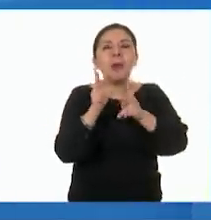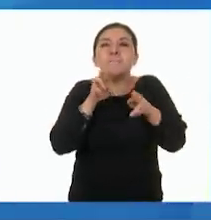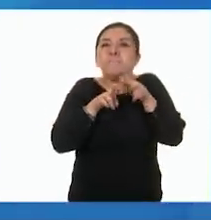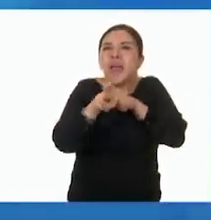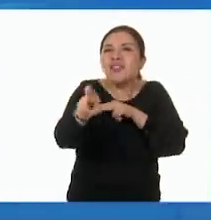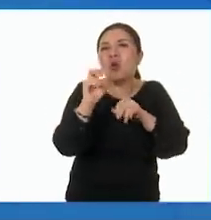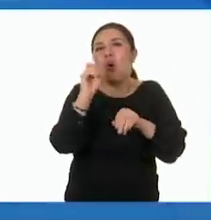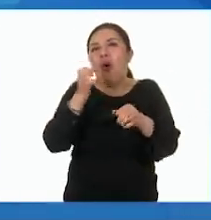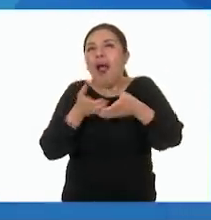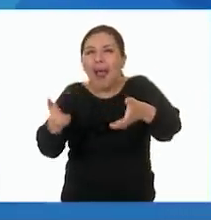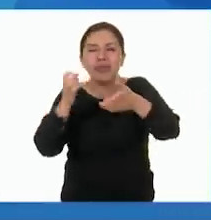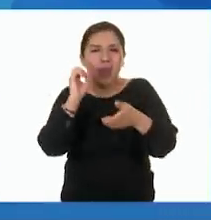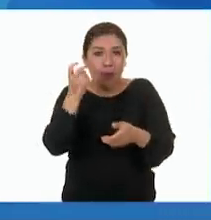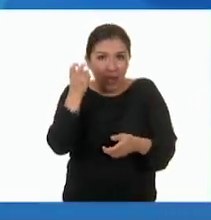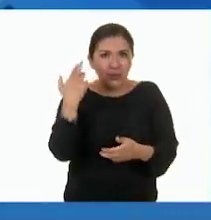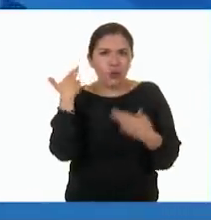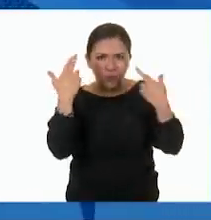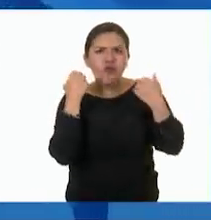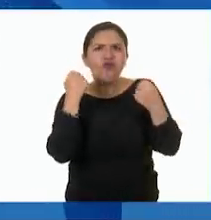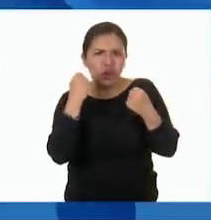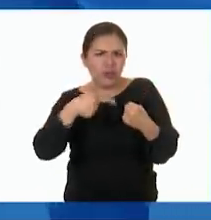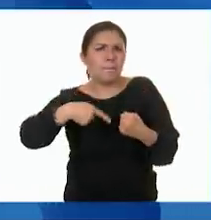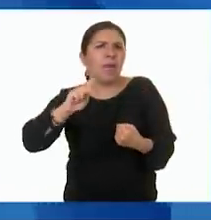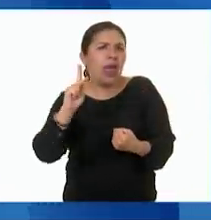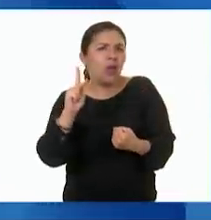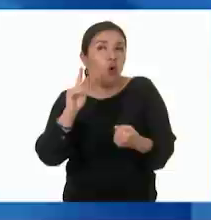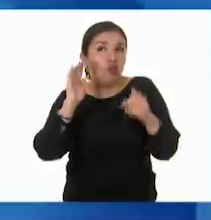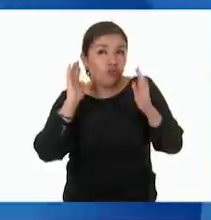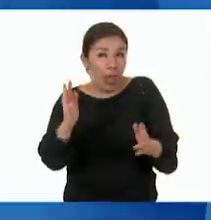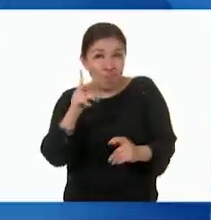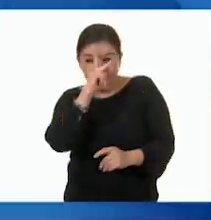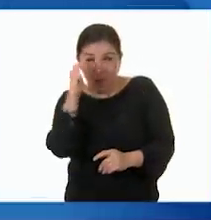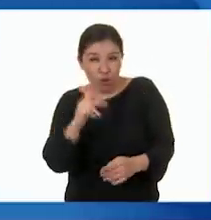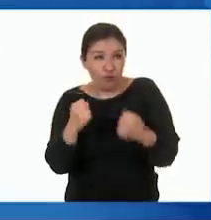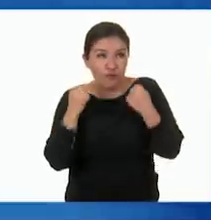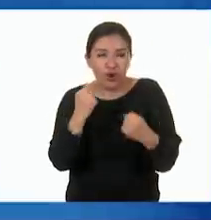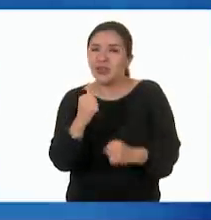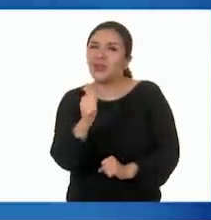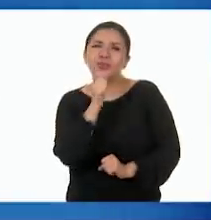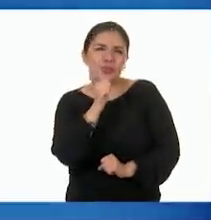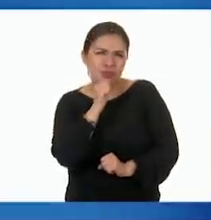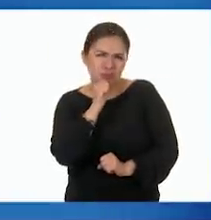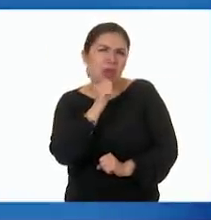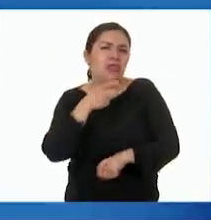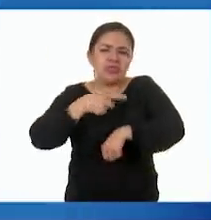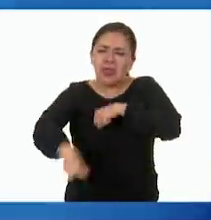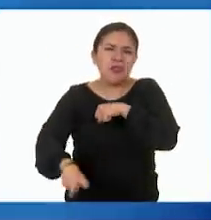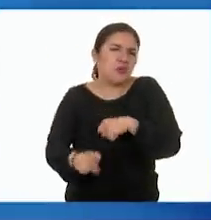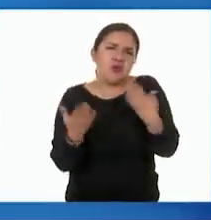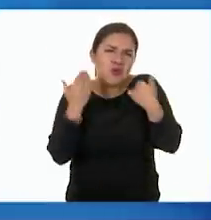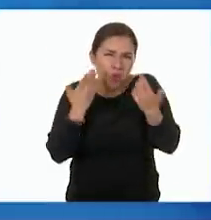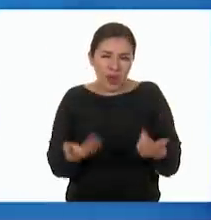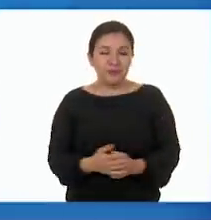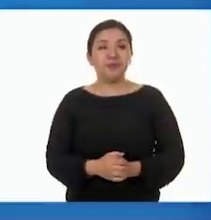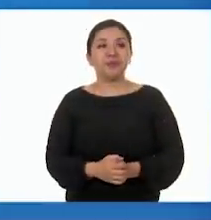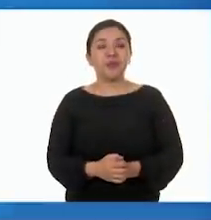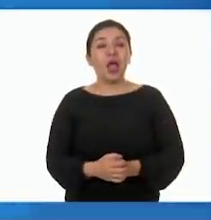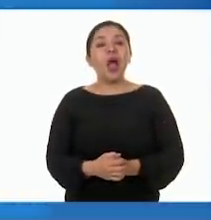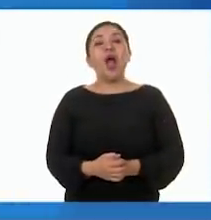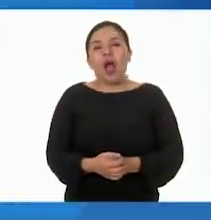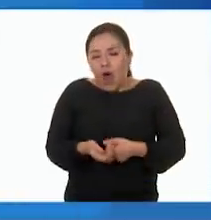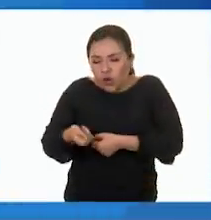en muchos lugares! Y a pesar de que ya se escucha fuerte, todavía no es algo dañino para nuestros oídos. Ajá. Una